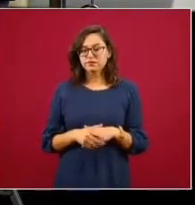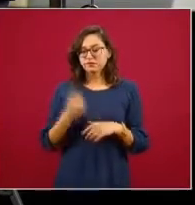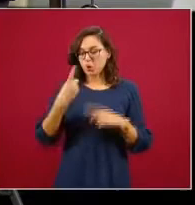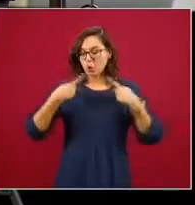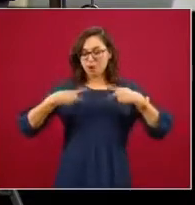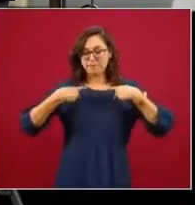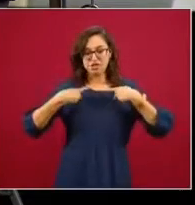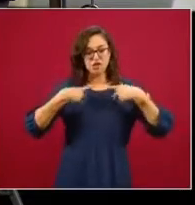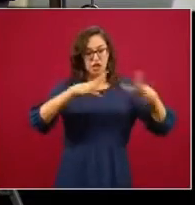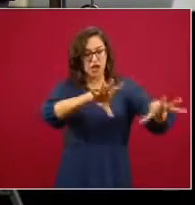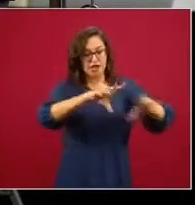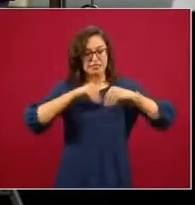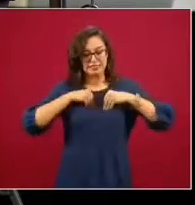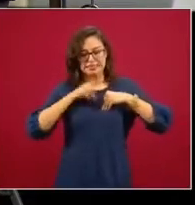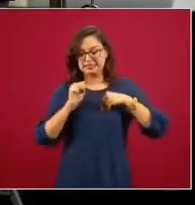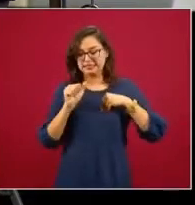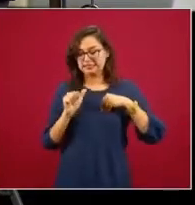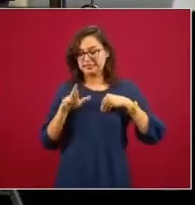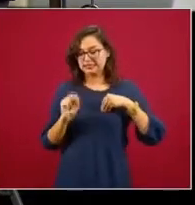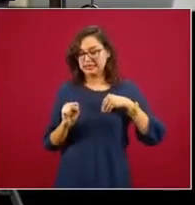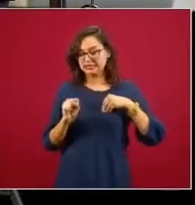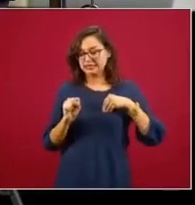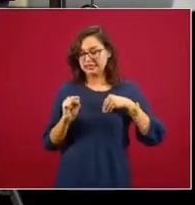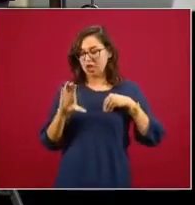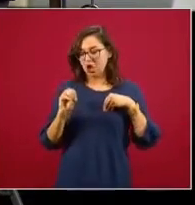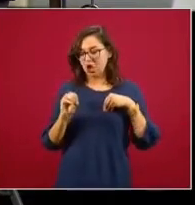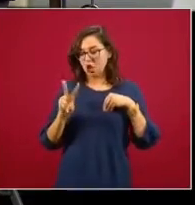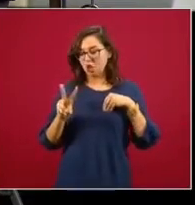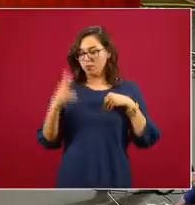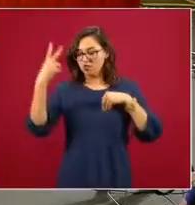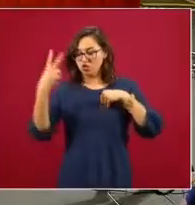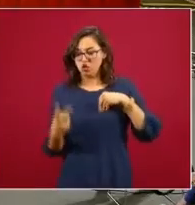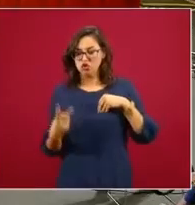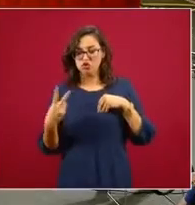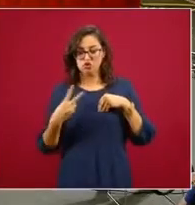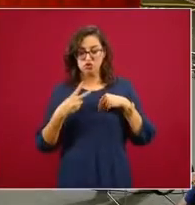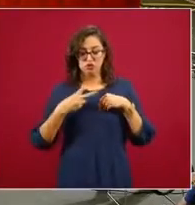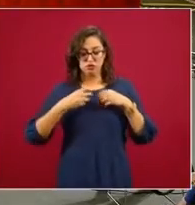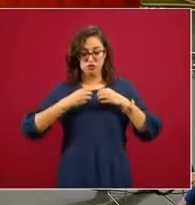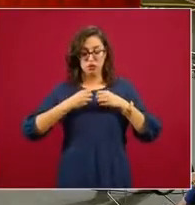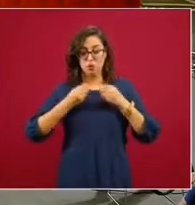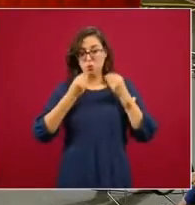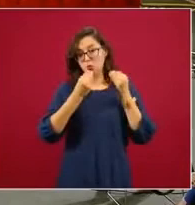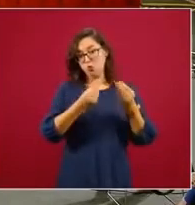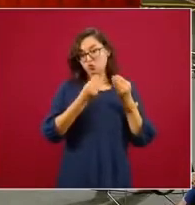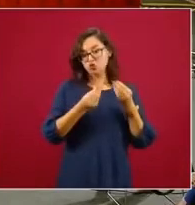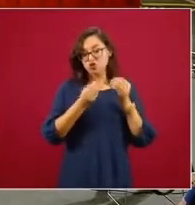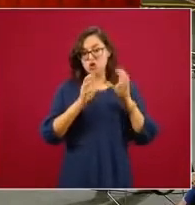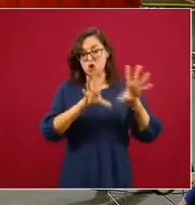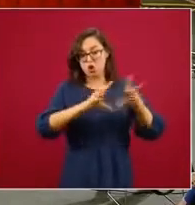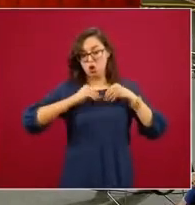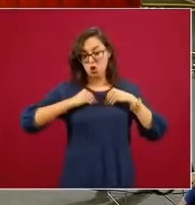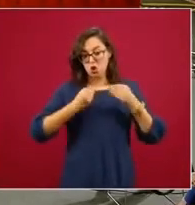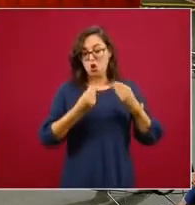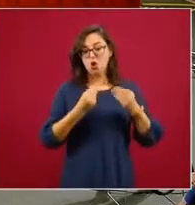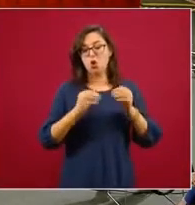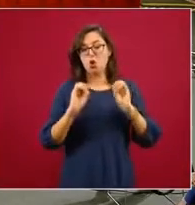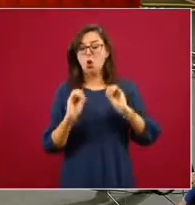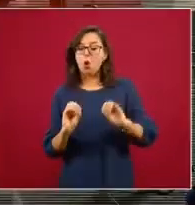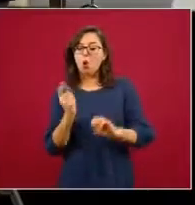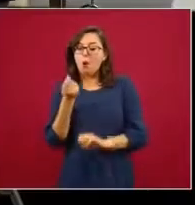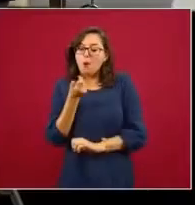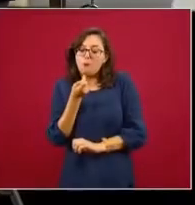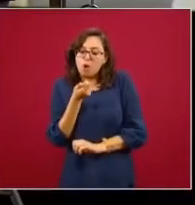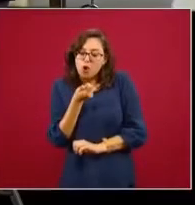un individuo va a determinar la gravedad de la respuesta, y esto aunado a